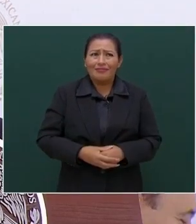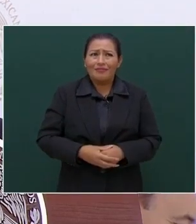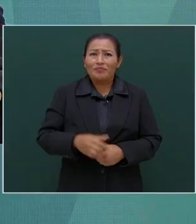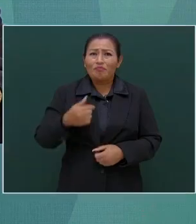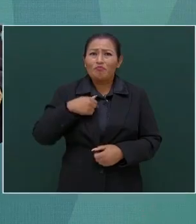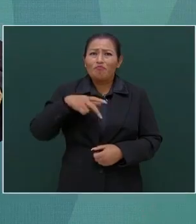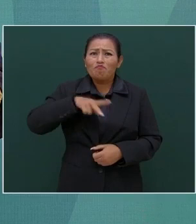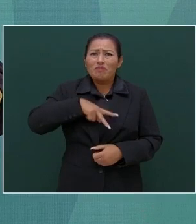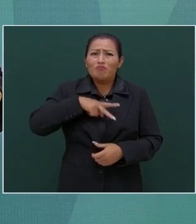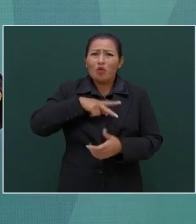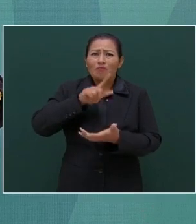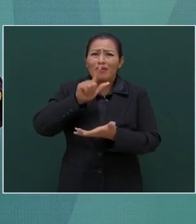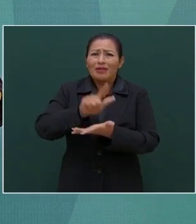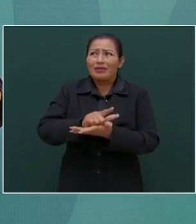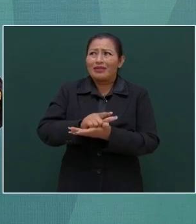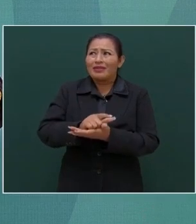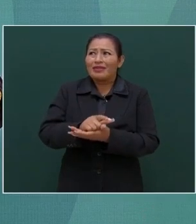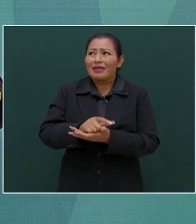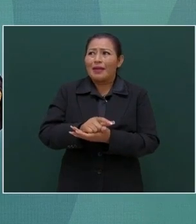Milei